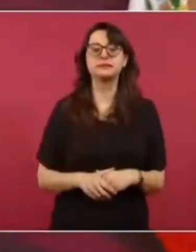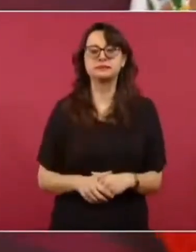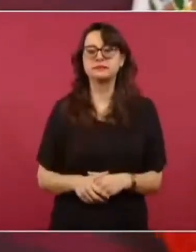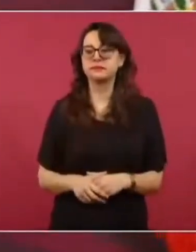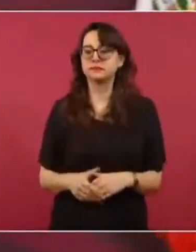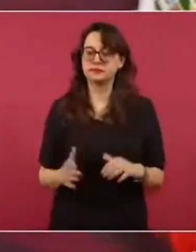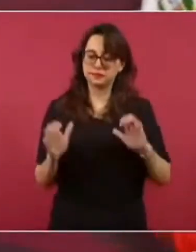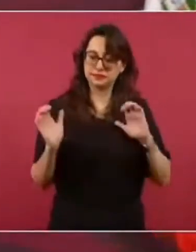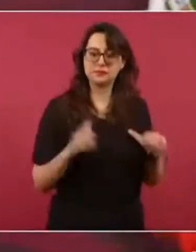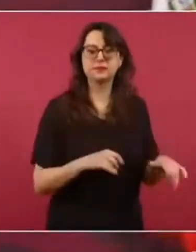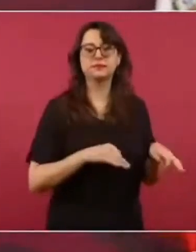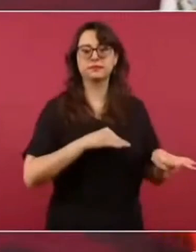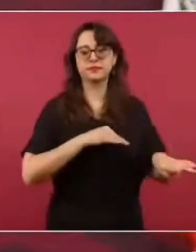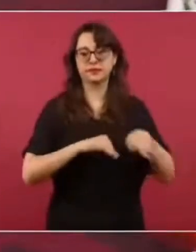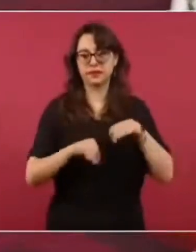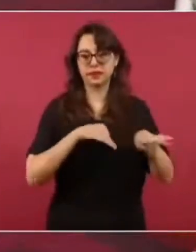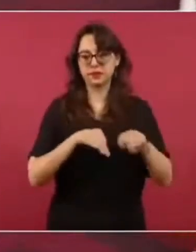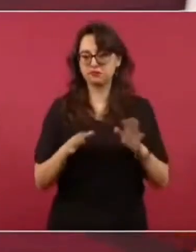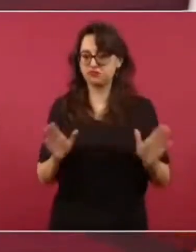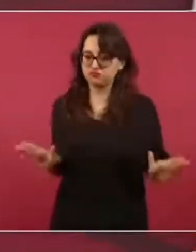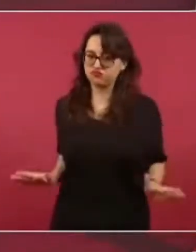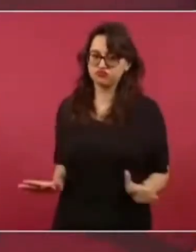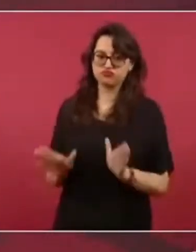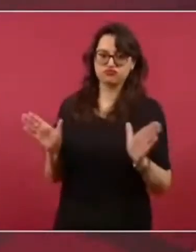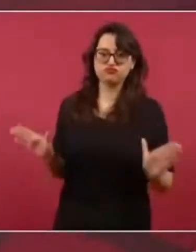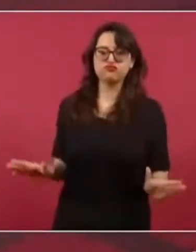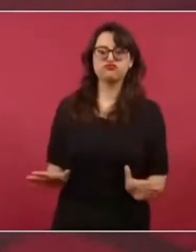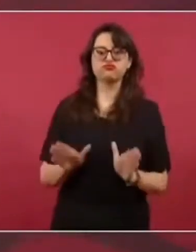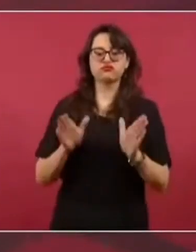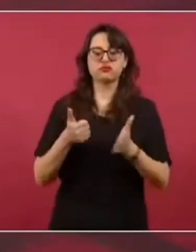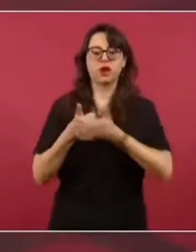a obreros, y les da trabajo.